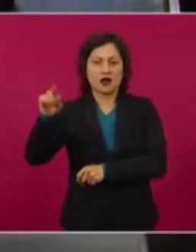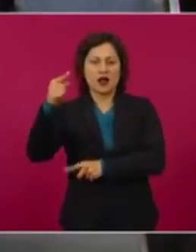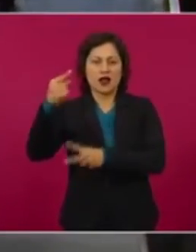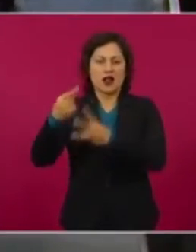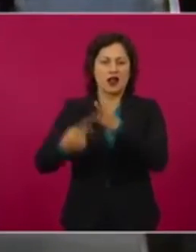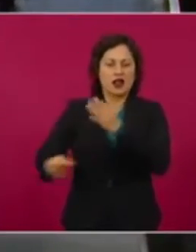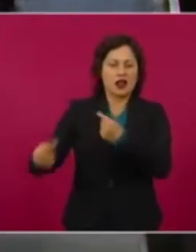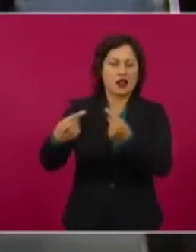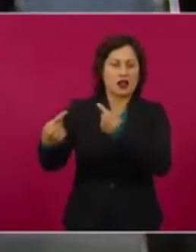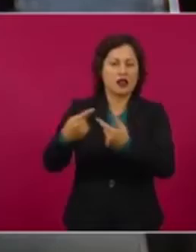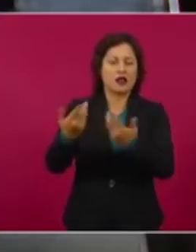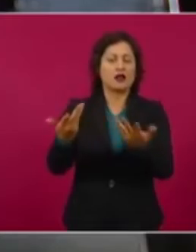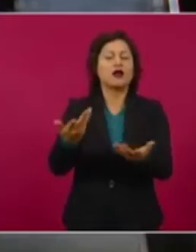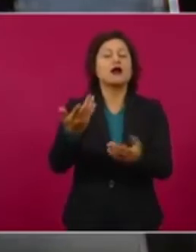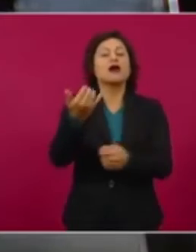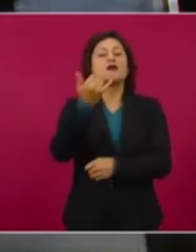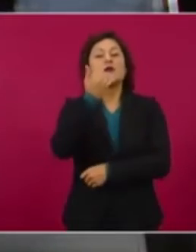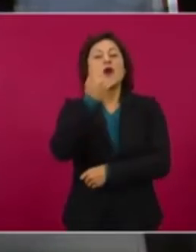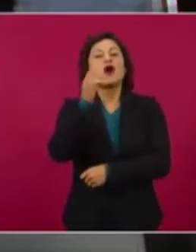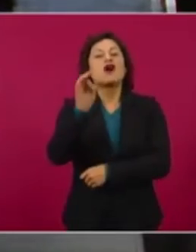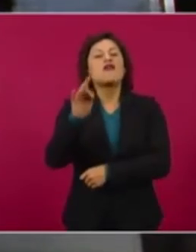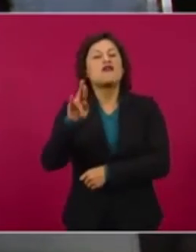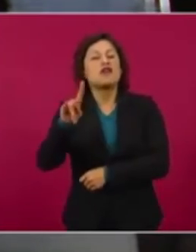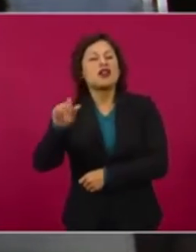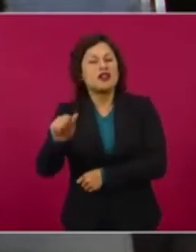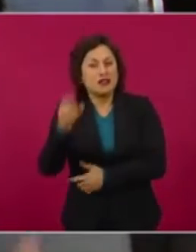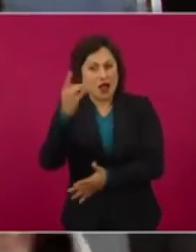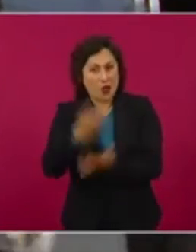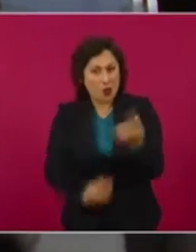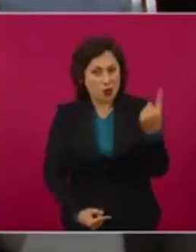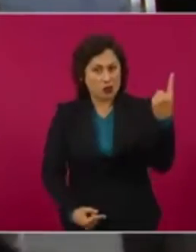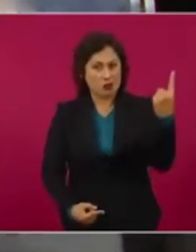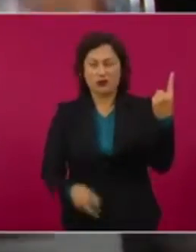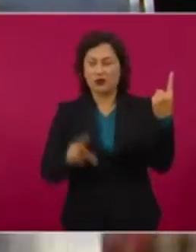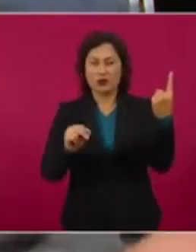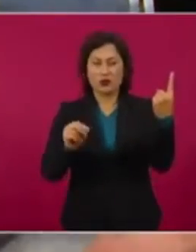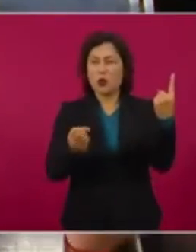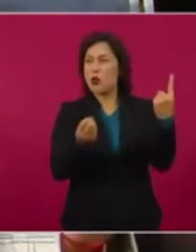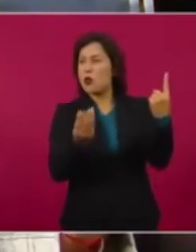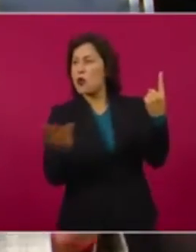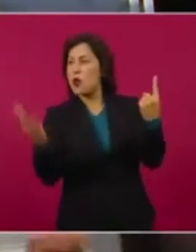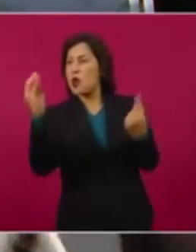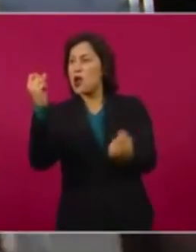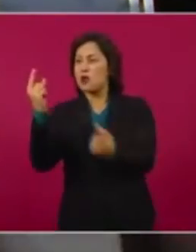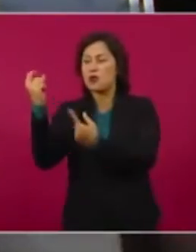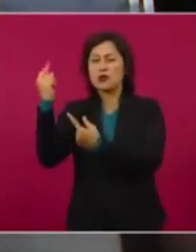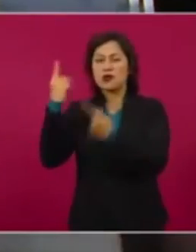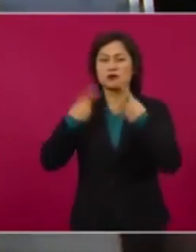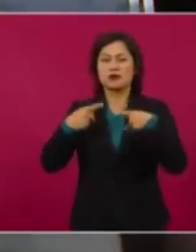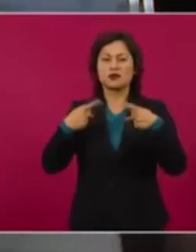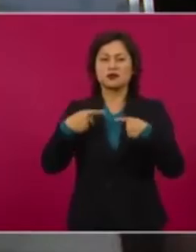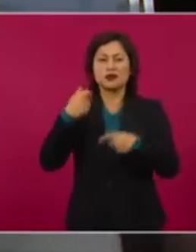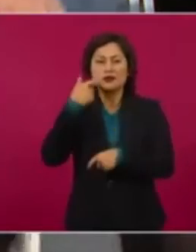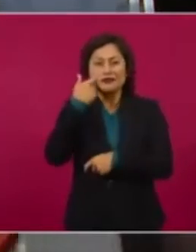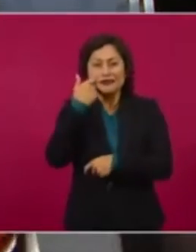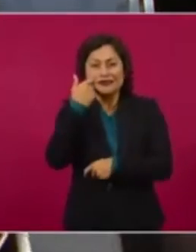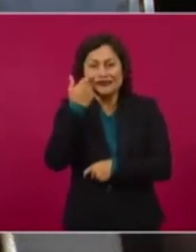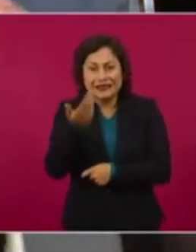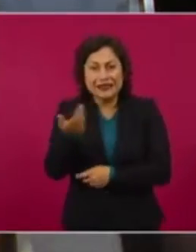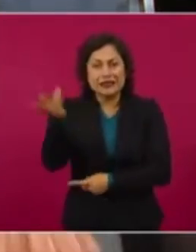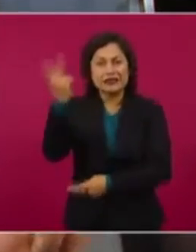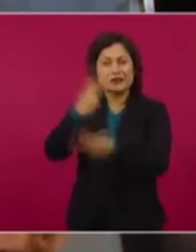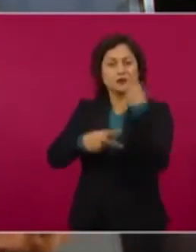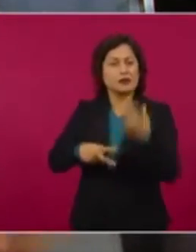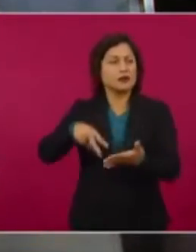pero no nada más es Frida, es cada persona que intenta venir a ayudar